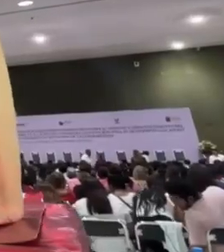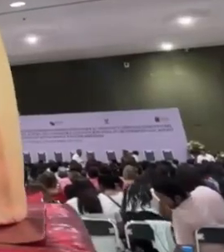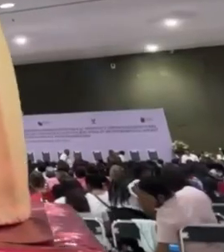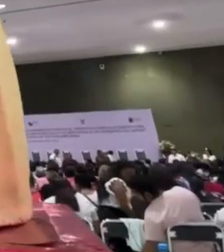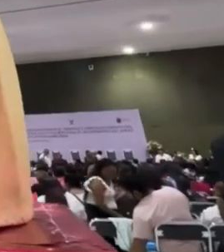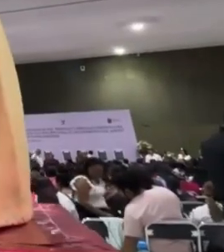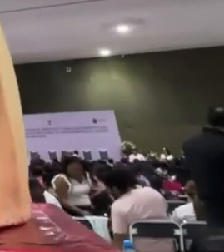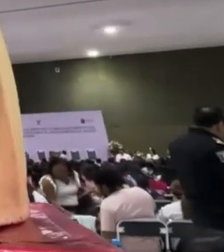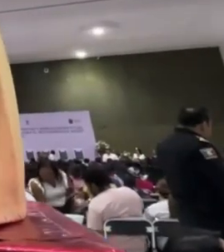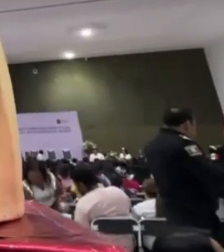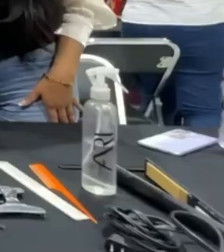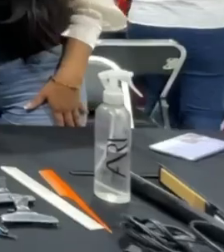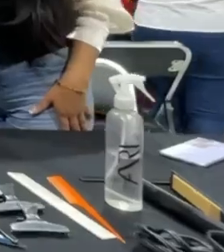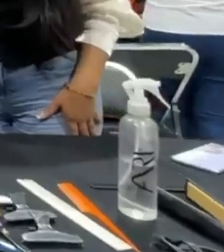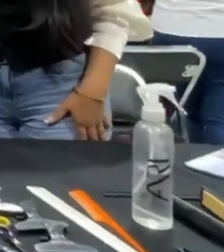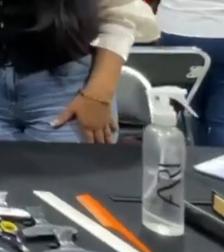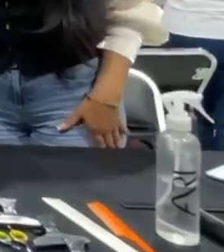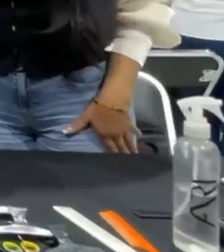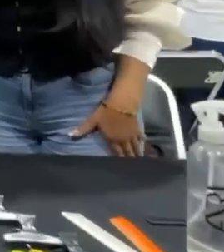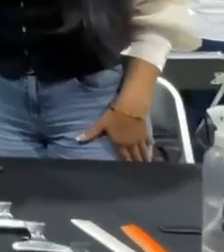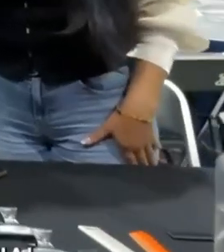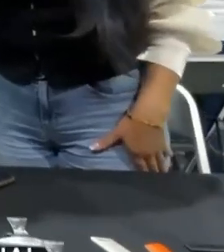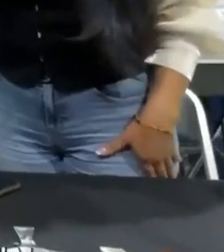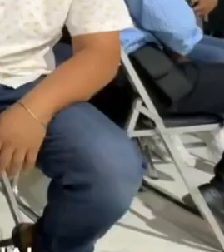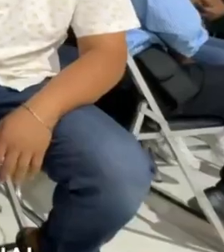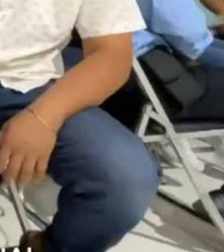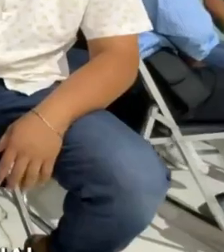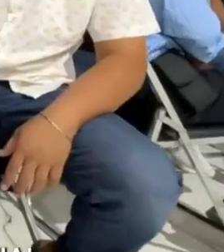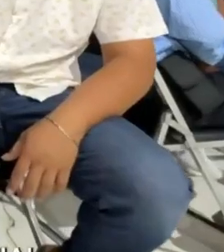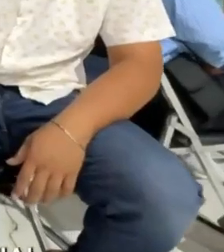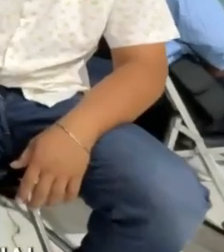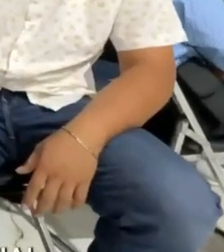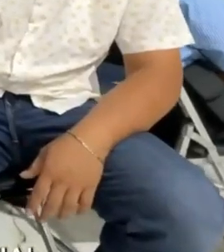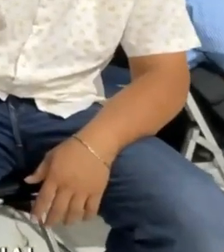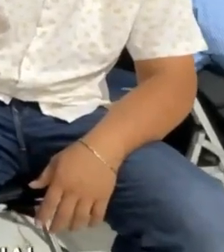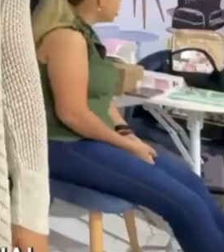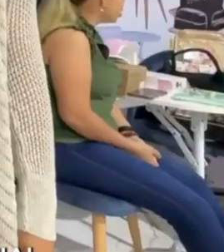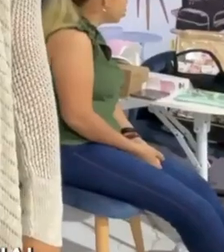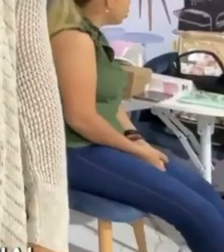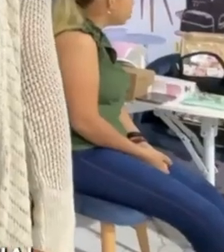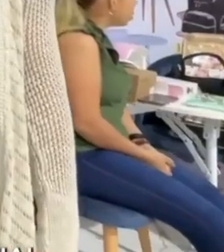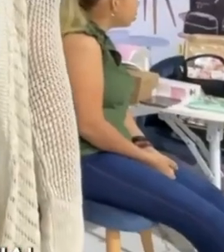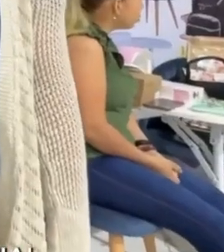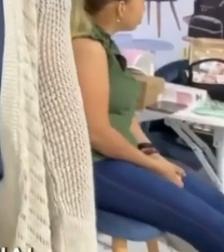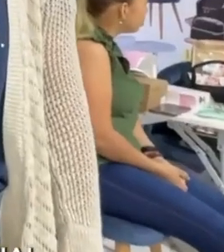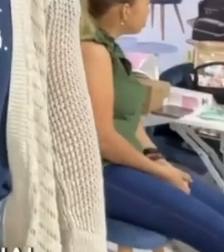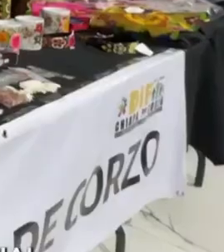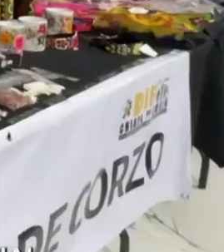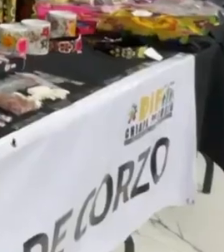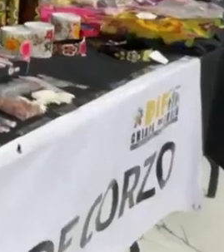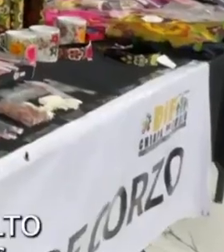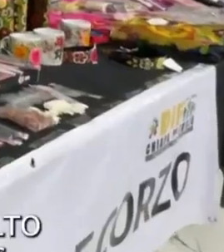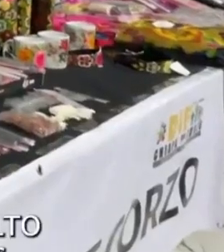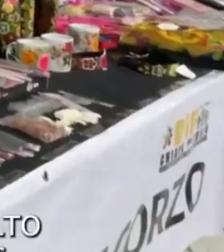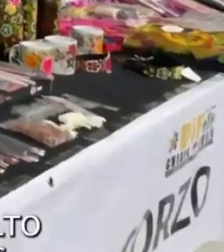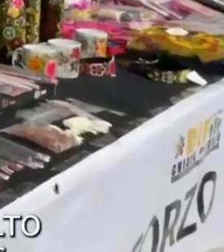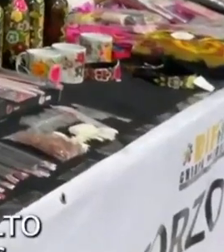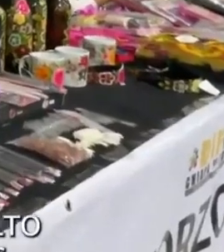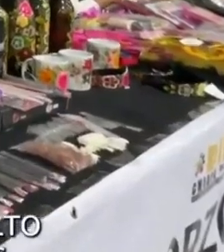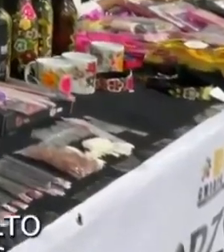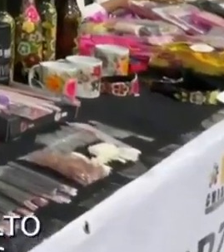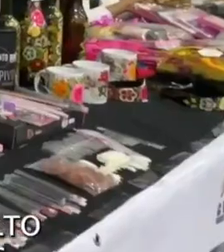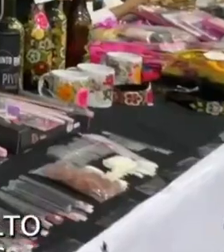259,336 personas afiliadas al Instituto Mexicano Mexicano del Seguro Social. Esta